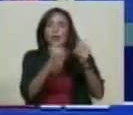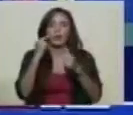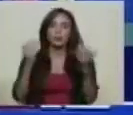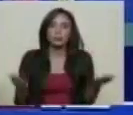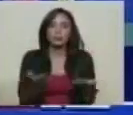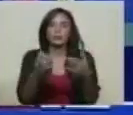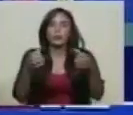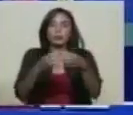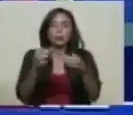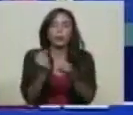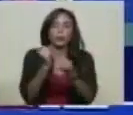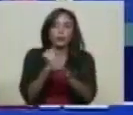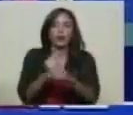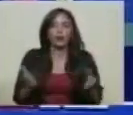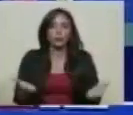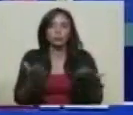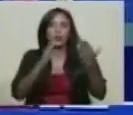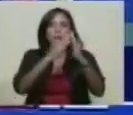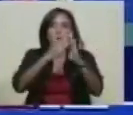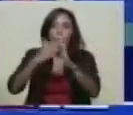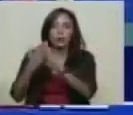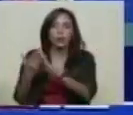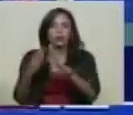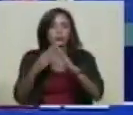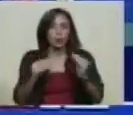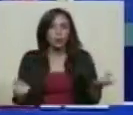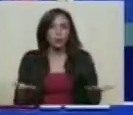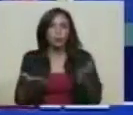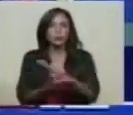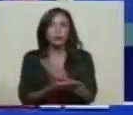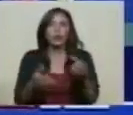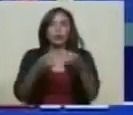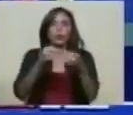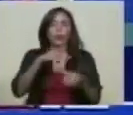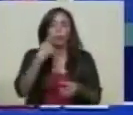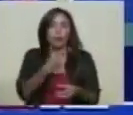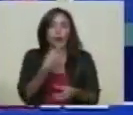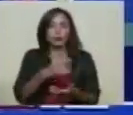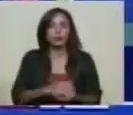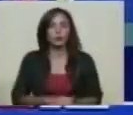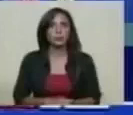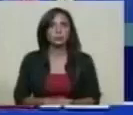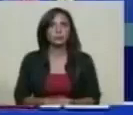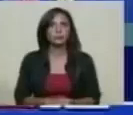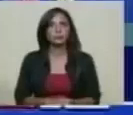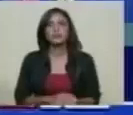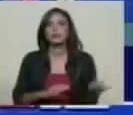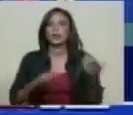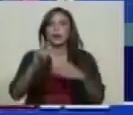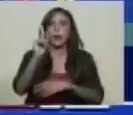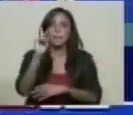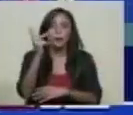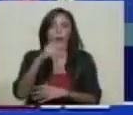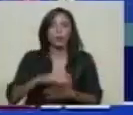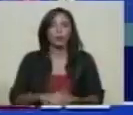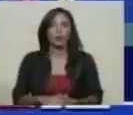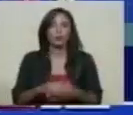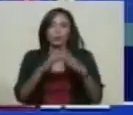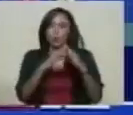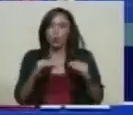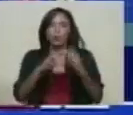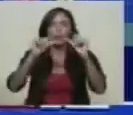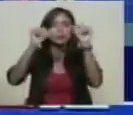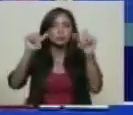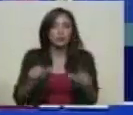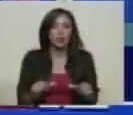equipo, el líder de comunidad con su equipo, la VCH, la casa parroquial, y eso debe crear un